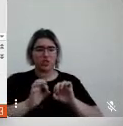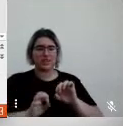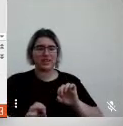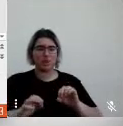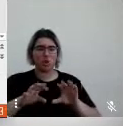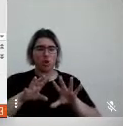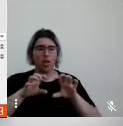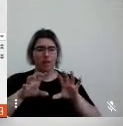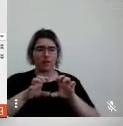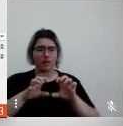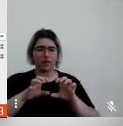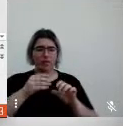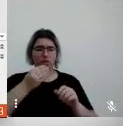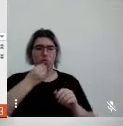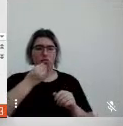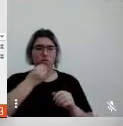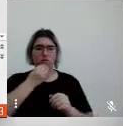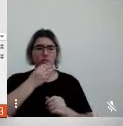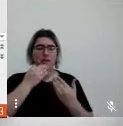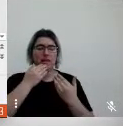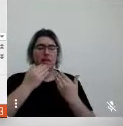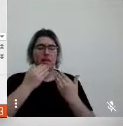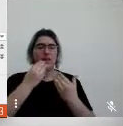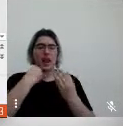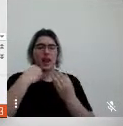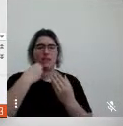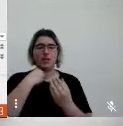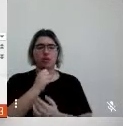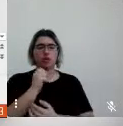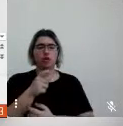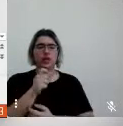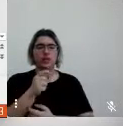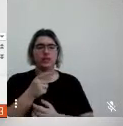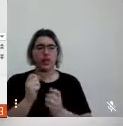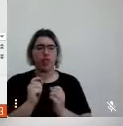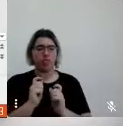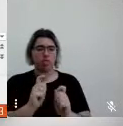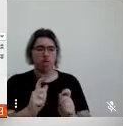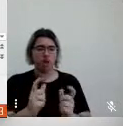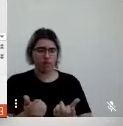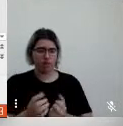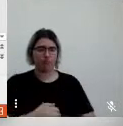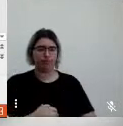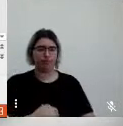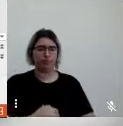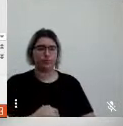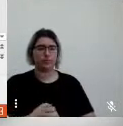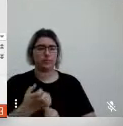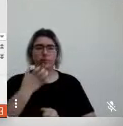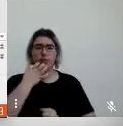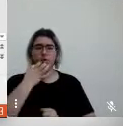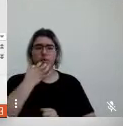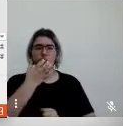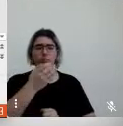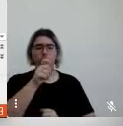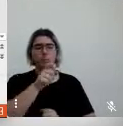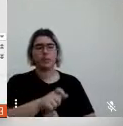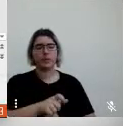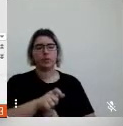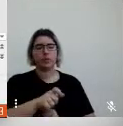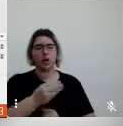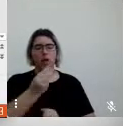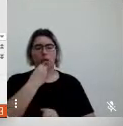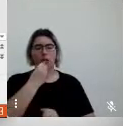de los alimentos que más frecuentemente solemos aportarles. Cuando una persona lleva una alimentación